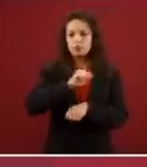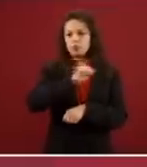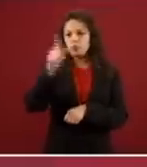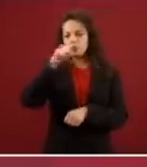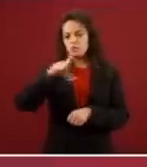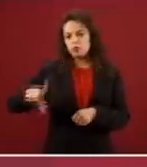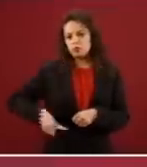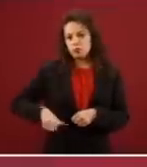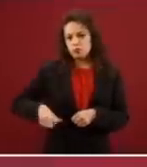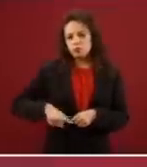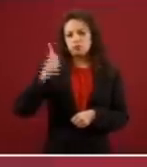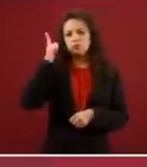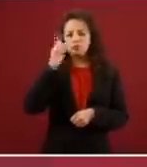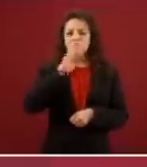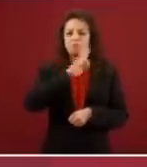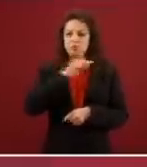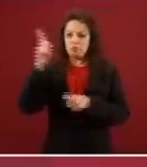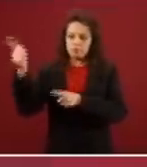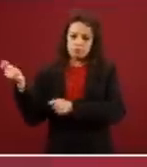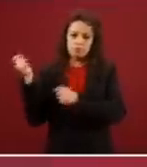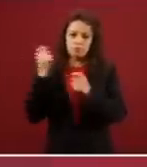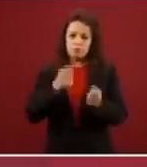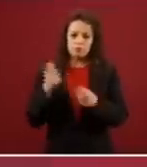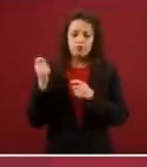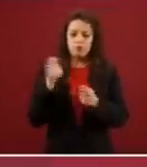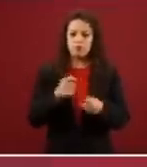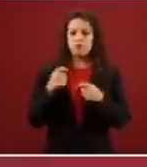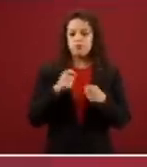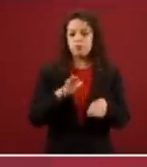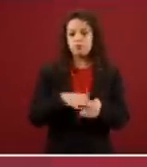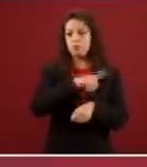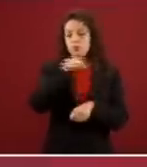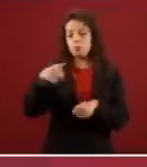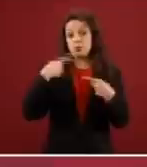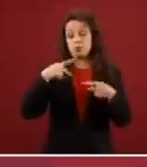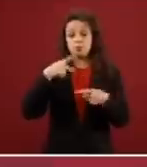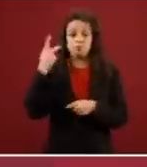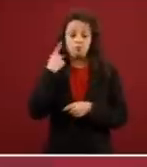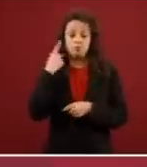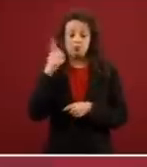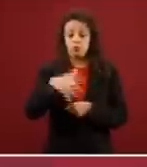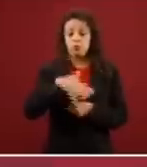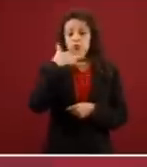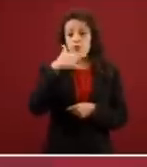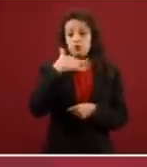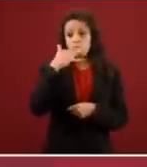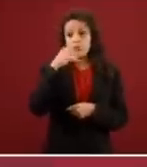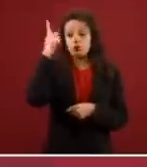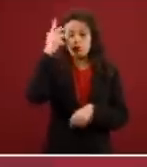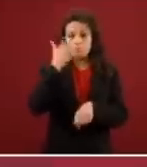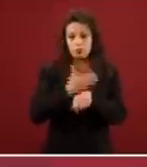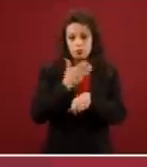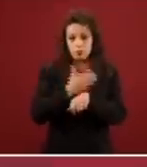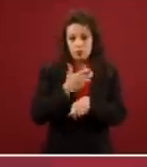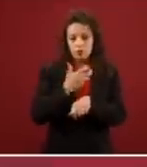se devuelva lo que tienen los políticos corruptos en Estados Unidos